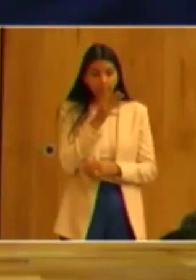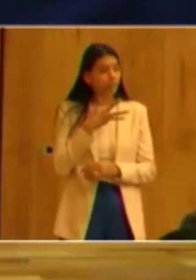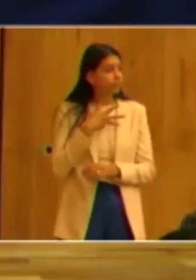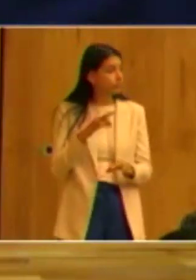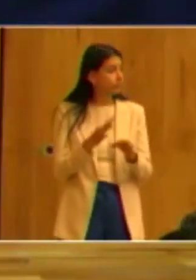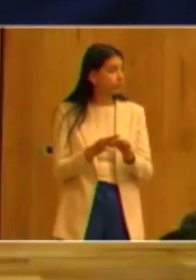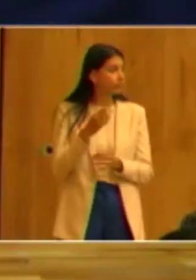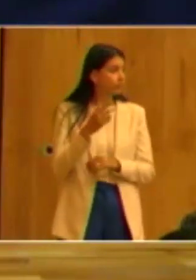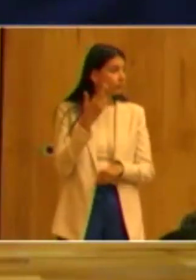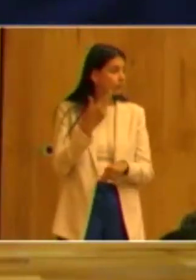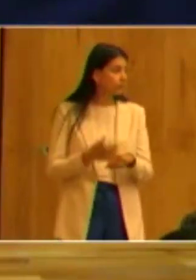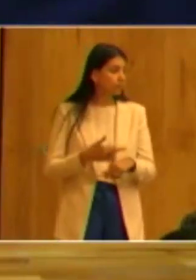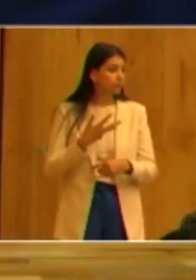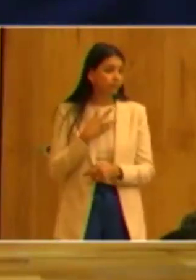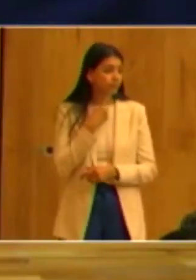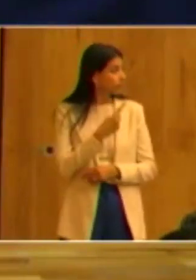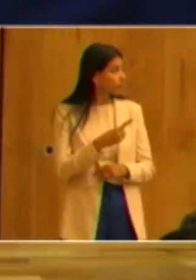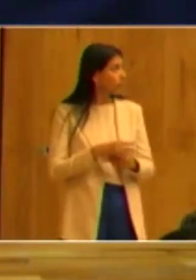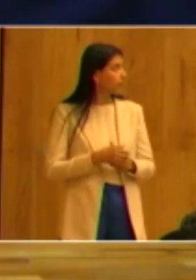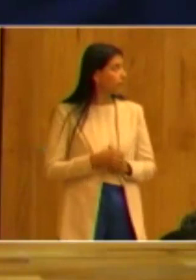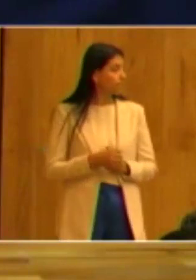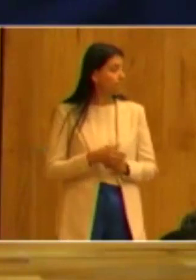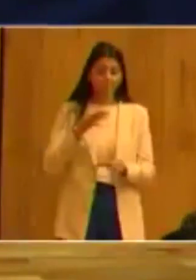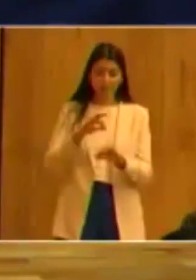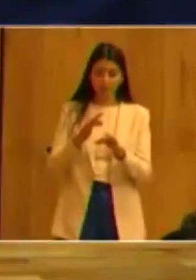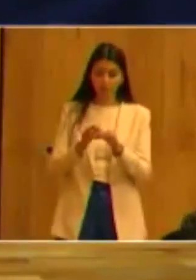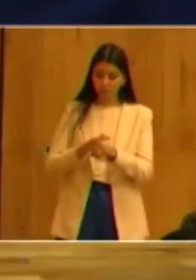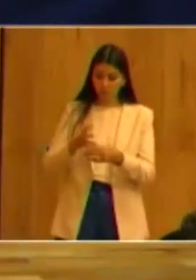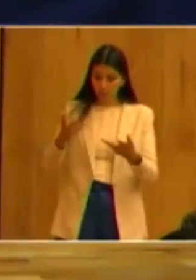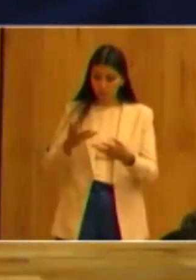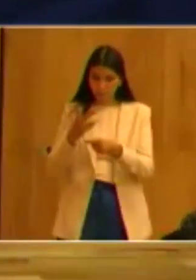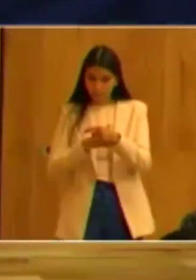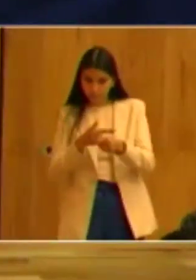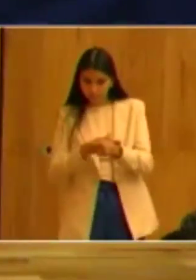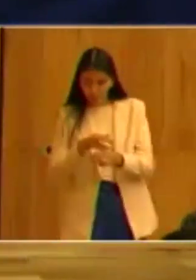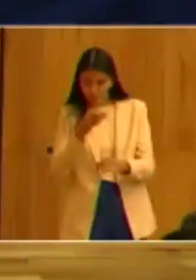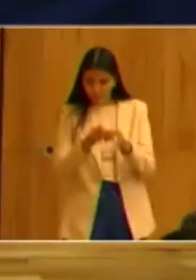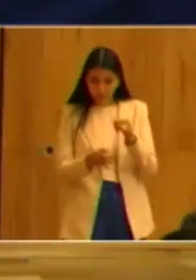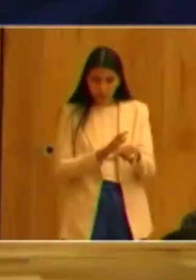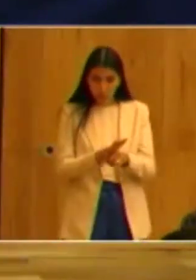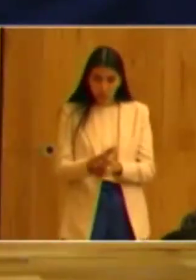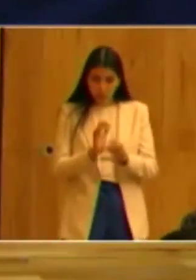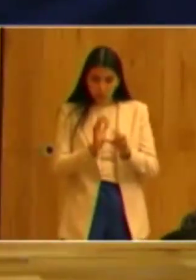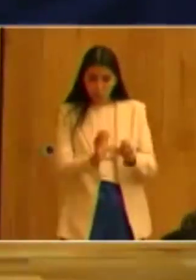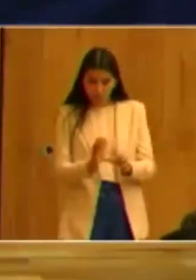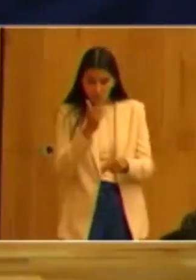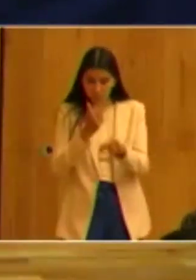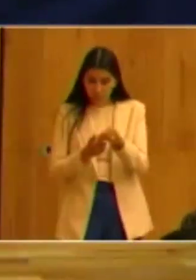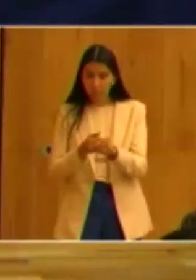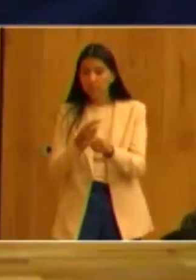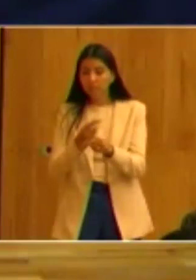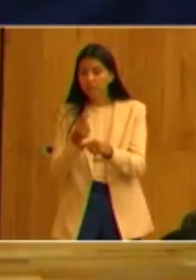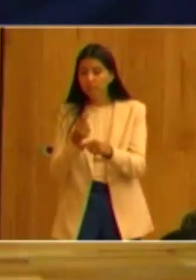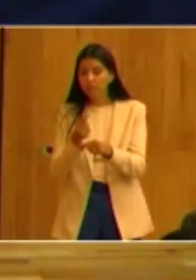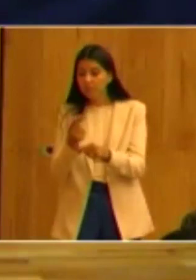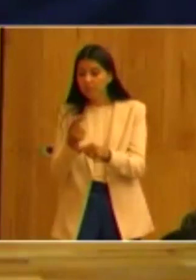cumplida una ejecutoria que dice: se tiene cumplida la ejecutoria donde se determinó que la custodia de los menores de edad quedaba a